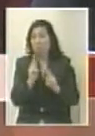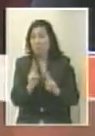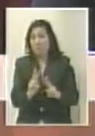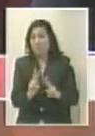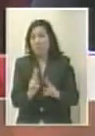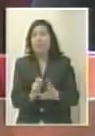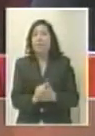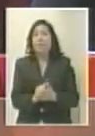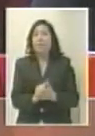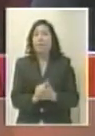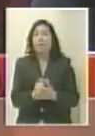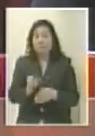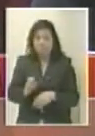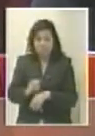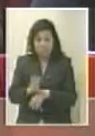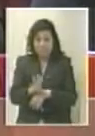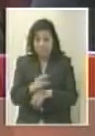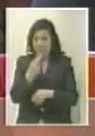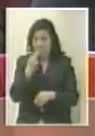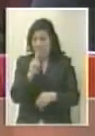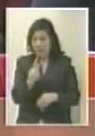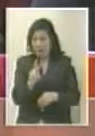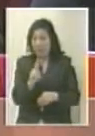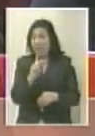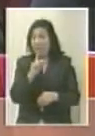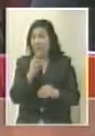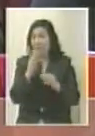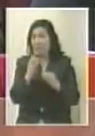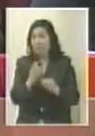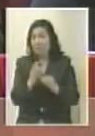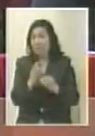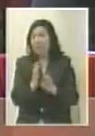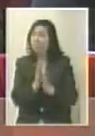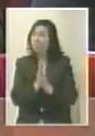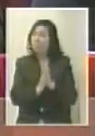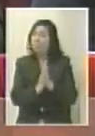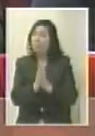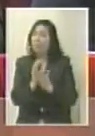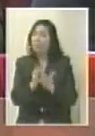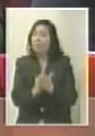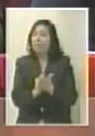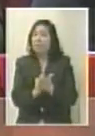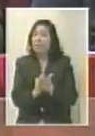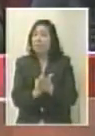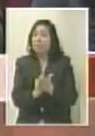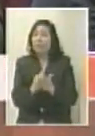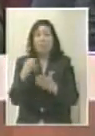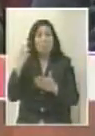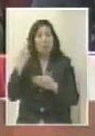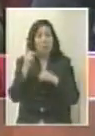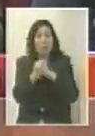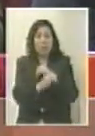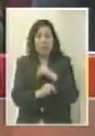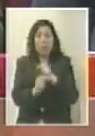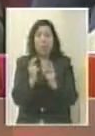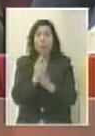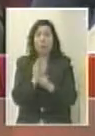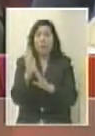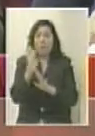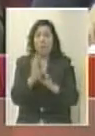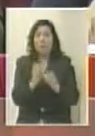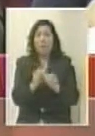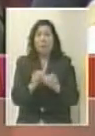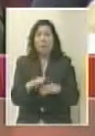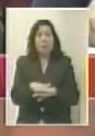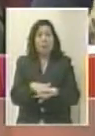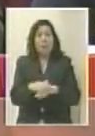apreciar en la diapositiva que presento, son realmente ambiciosos y derivan justamente de la Política Nacional del Ambiente y